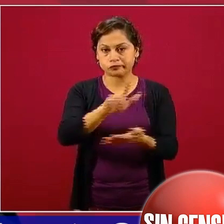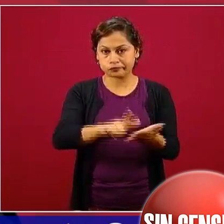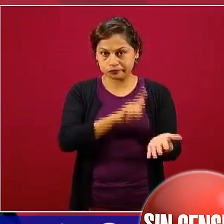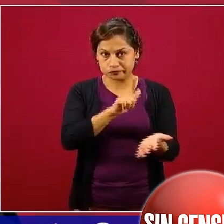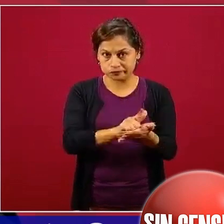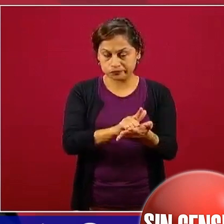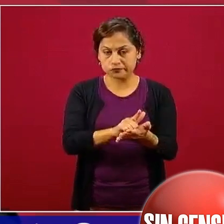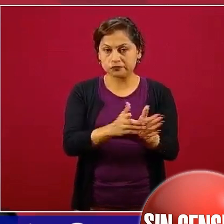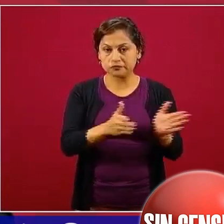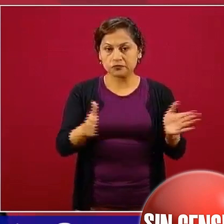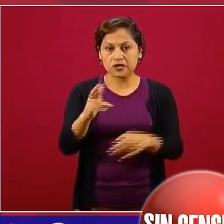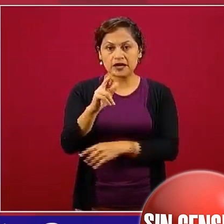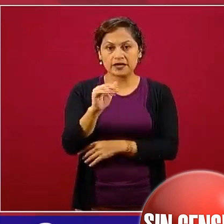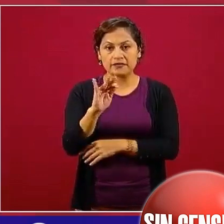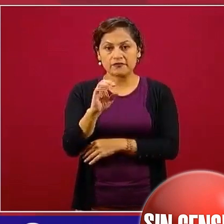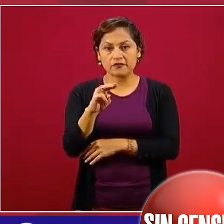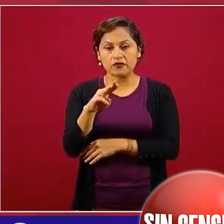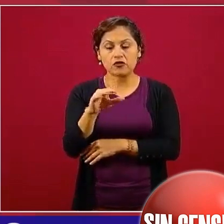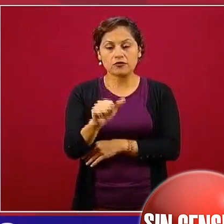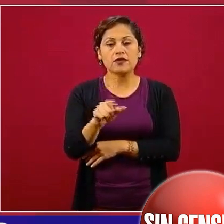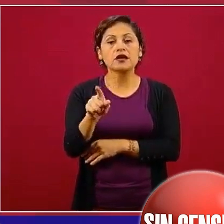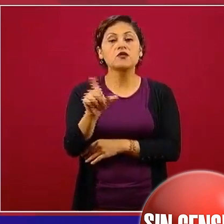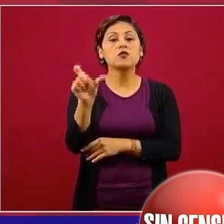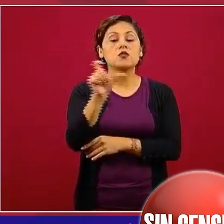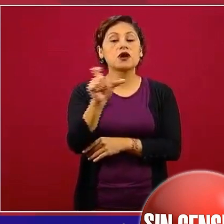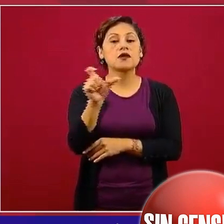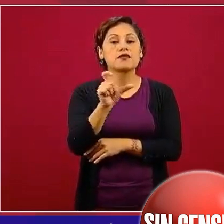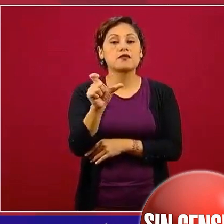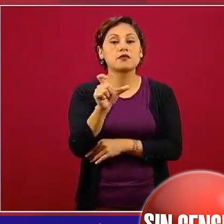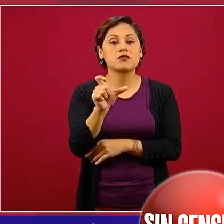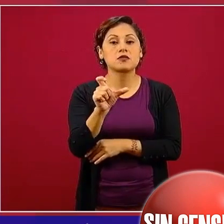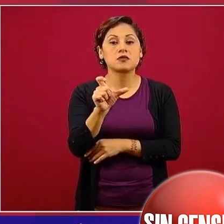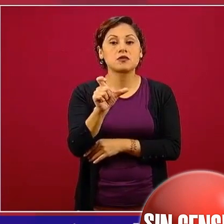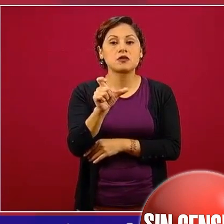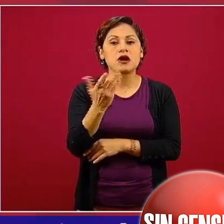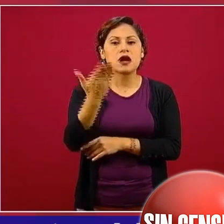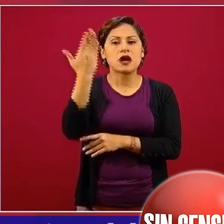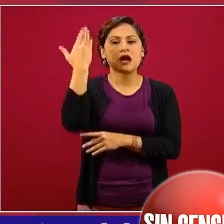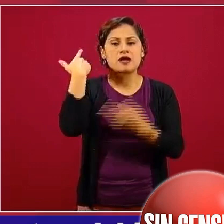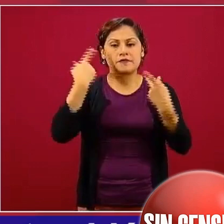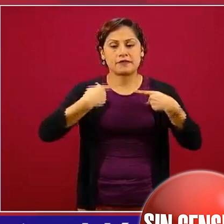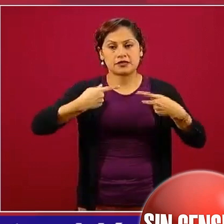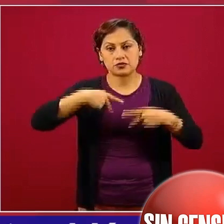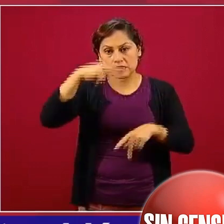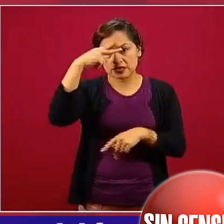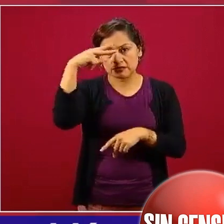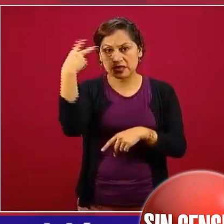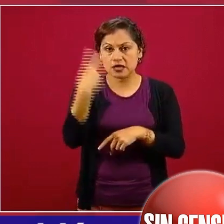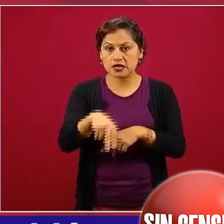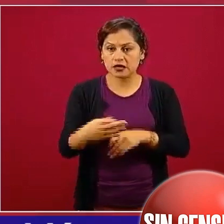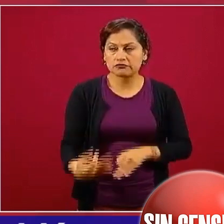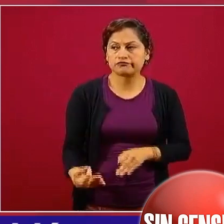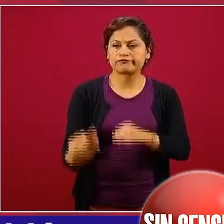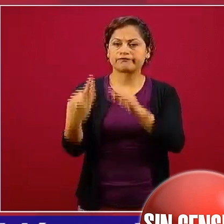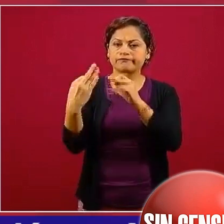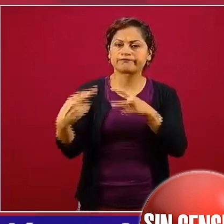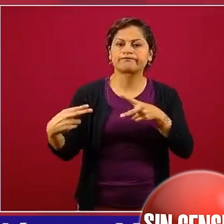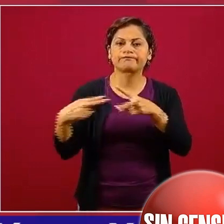se enfrentaron los mexicanos de aquel entonces a la intervención francesa.